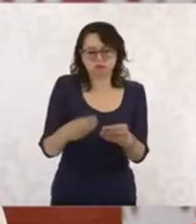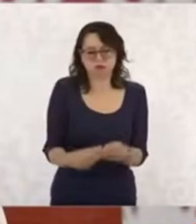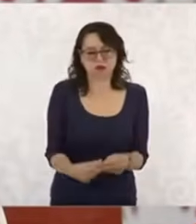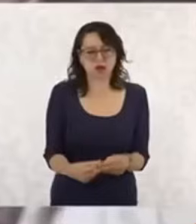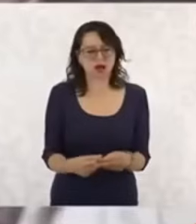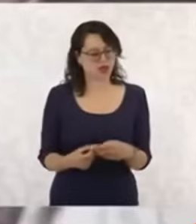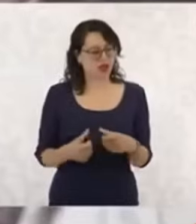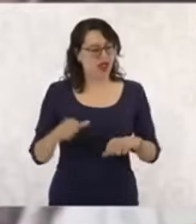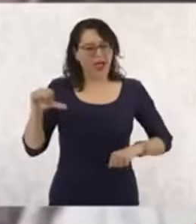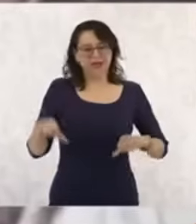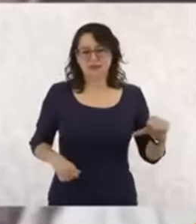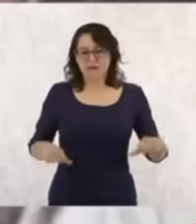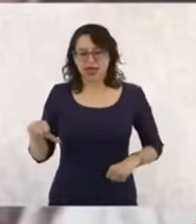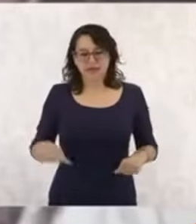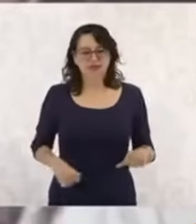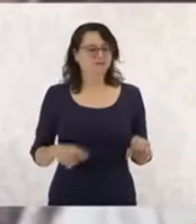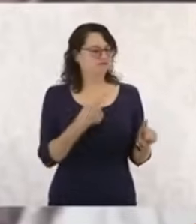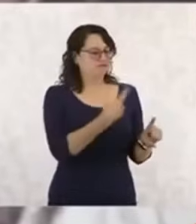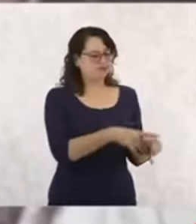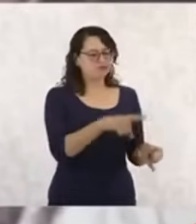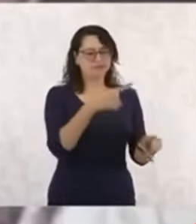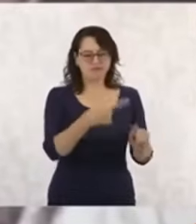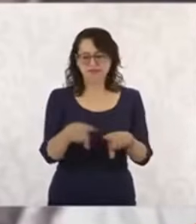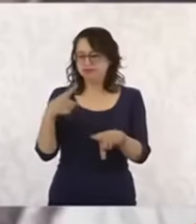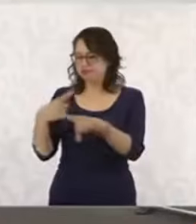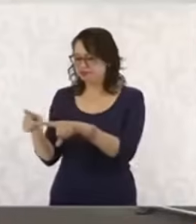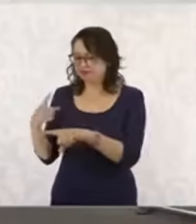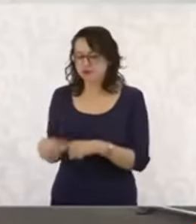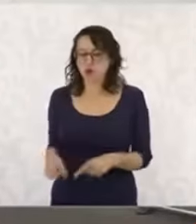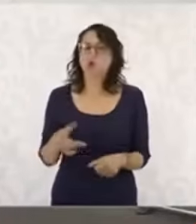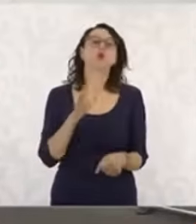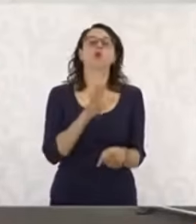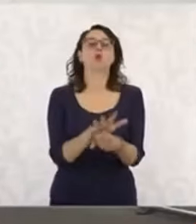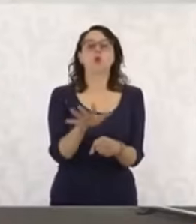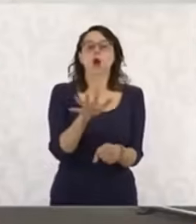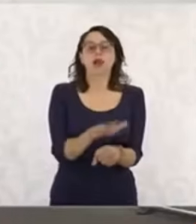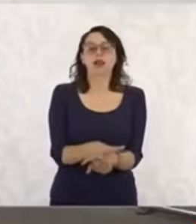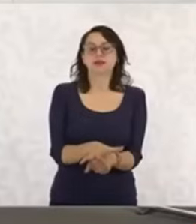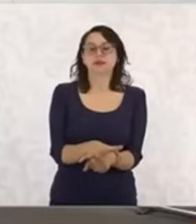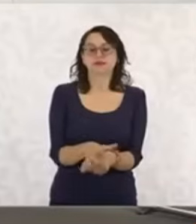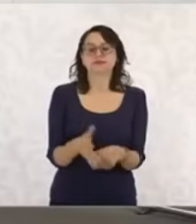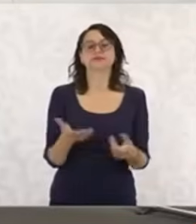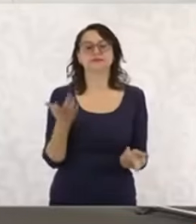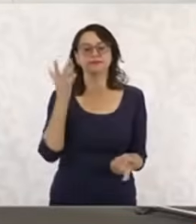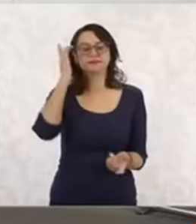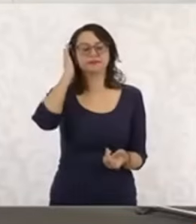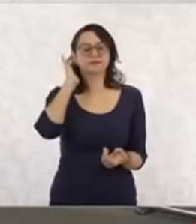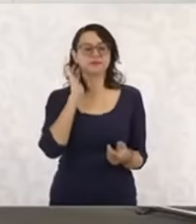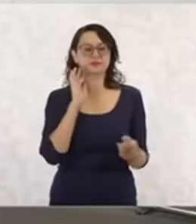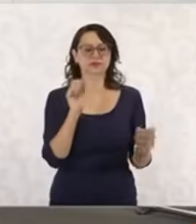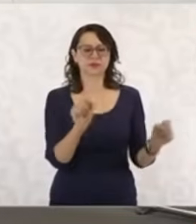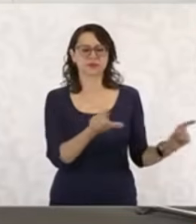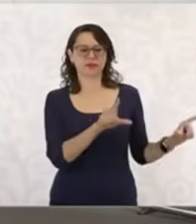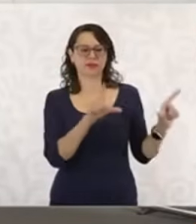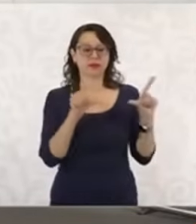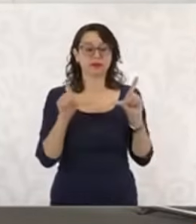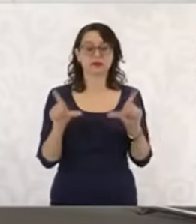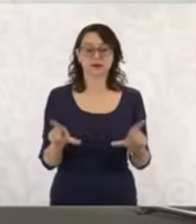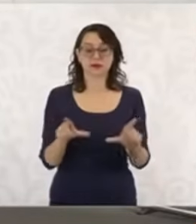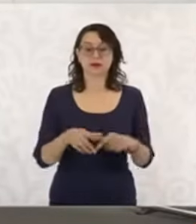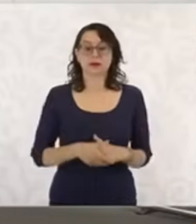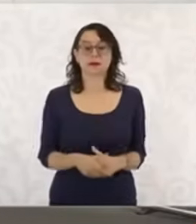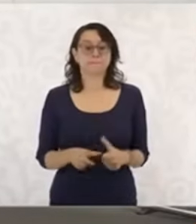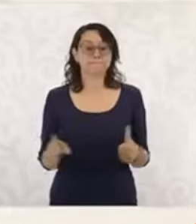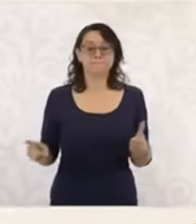siguiente lámina, por favor. ¿Cuáles son estas acciones? En primer lugar, la revisión